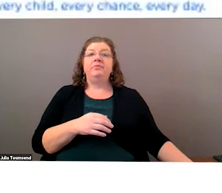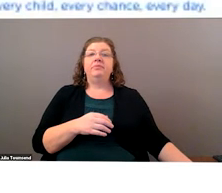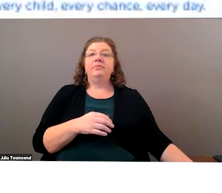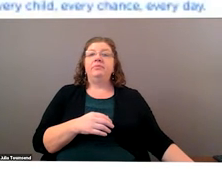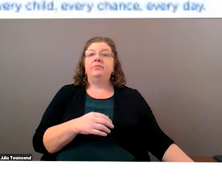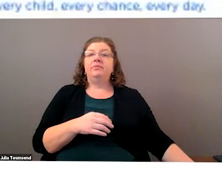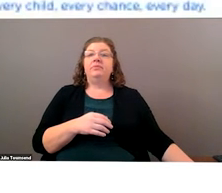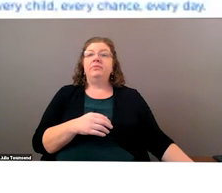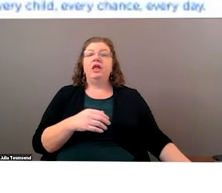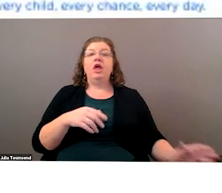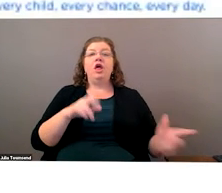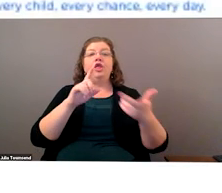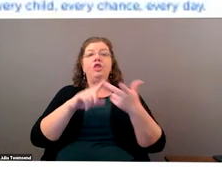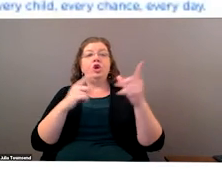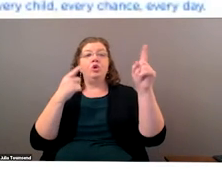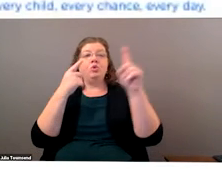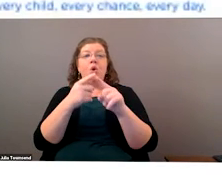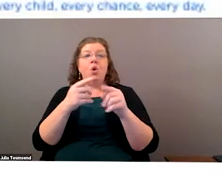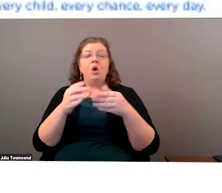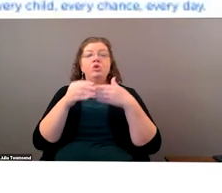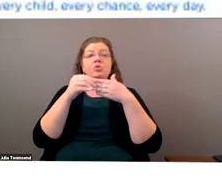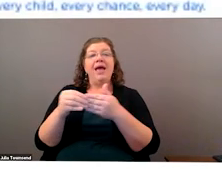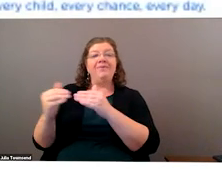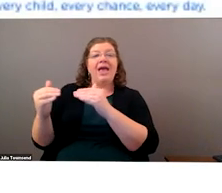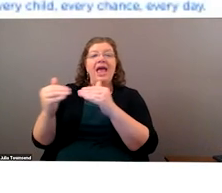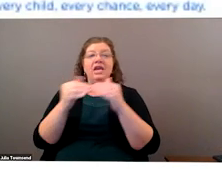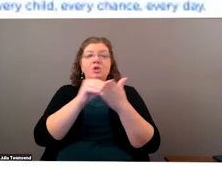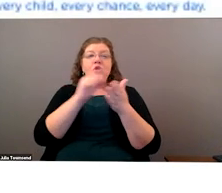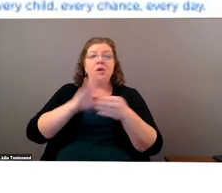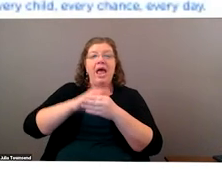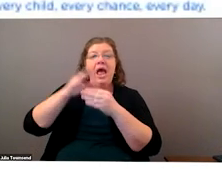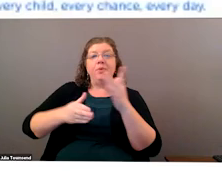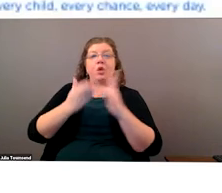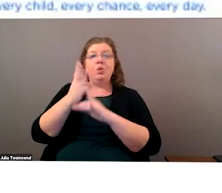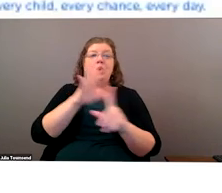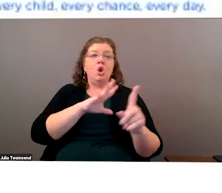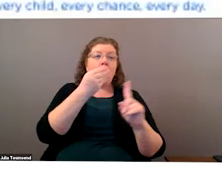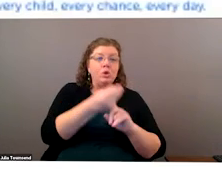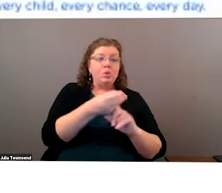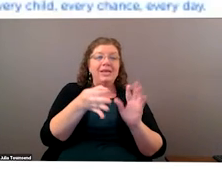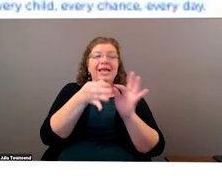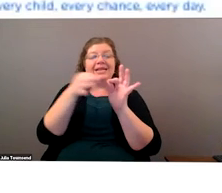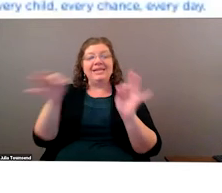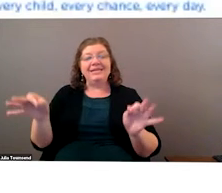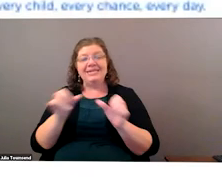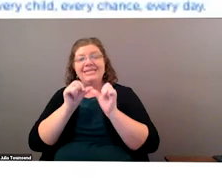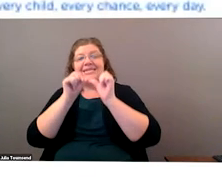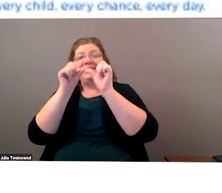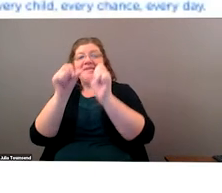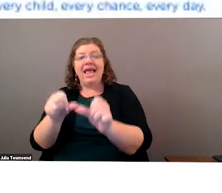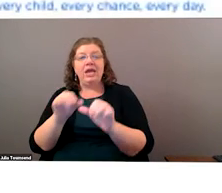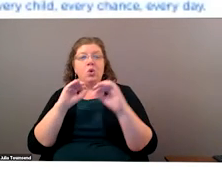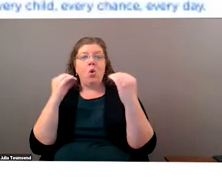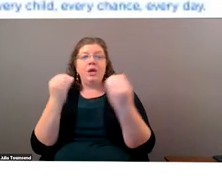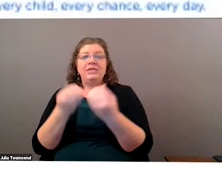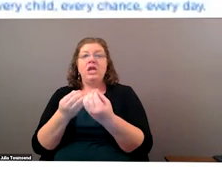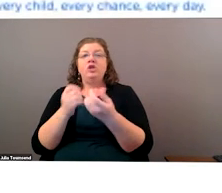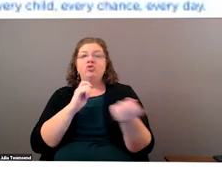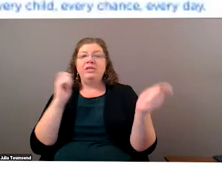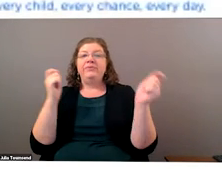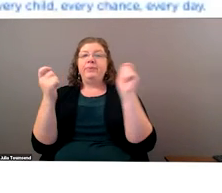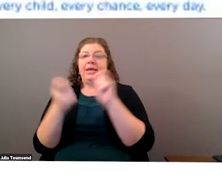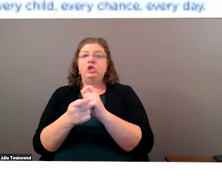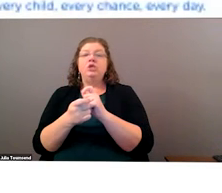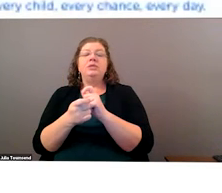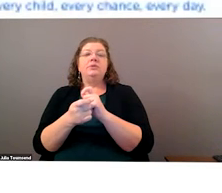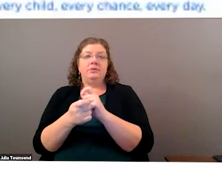es impulsar resultados estudiantiles equitativos por medio de la transformación organizativa, lingüística y